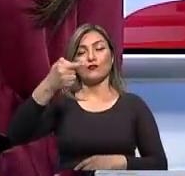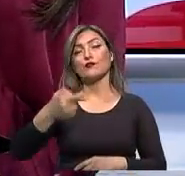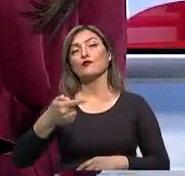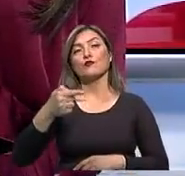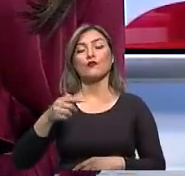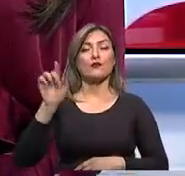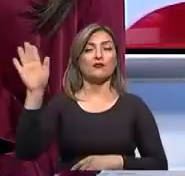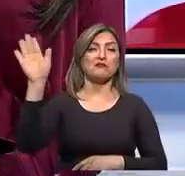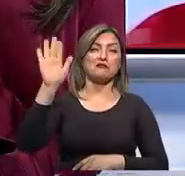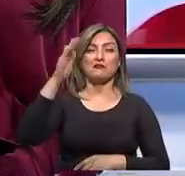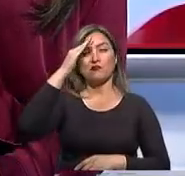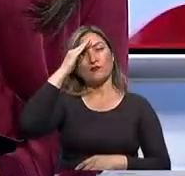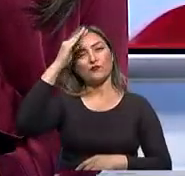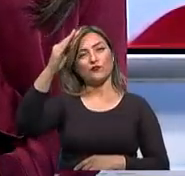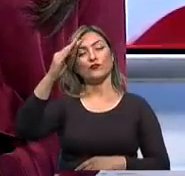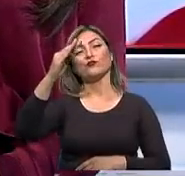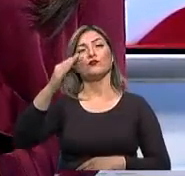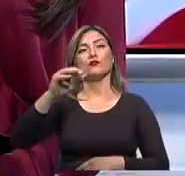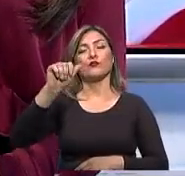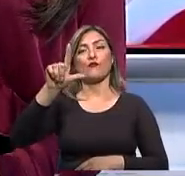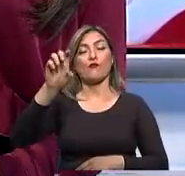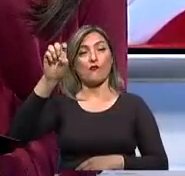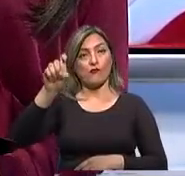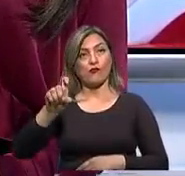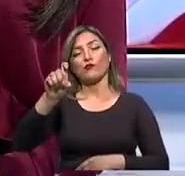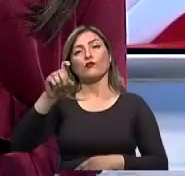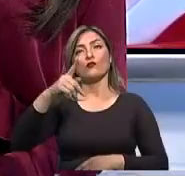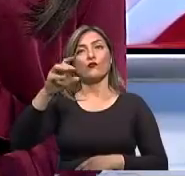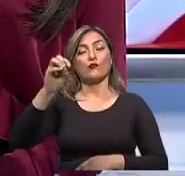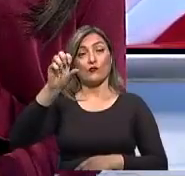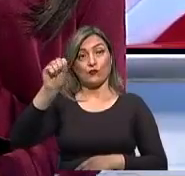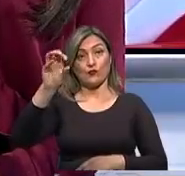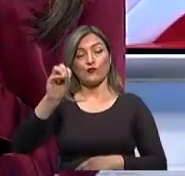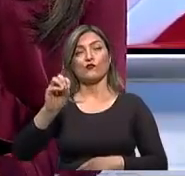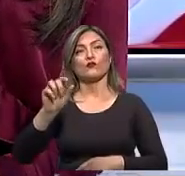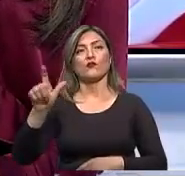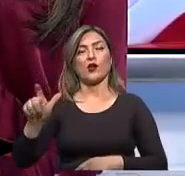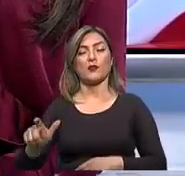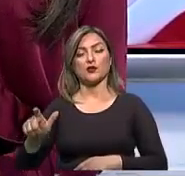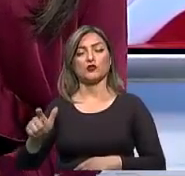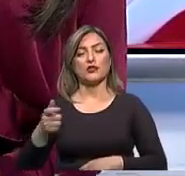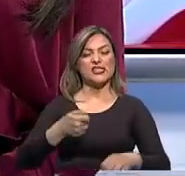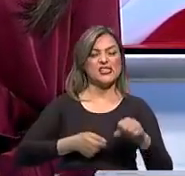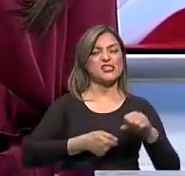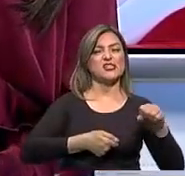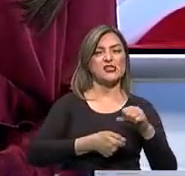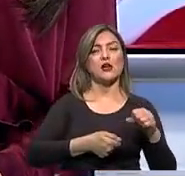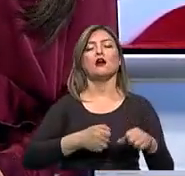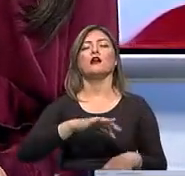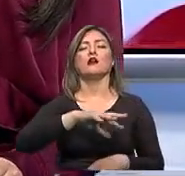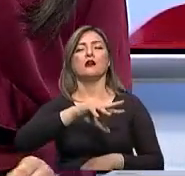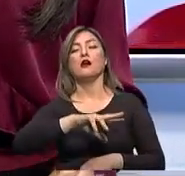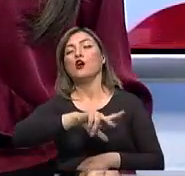el último adiós al policía Alex Pozo, quien fue asesinado la noche del 2 de noviembre por un indigente al intentar robarle un celular.